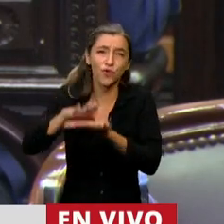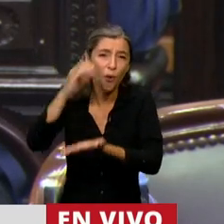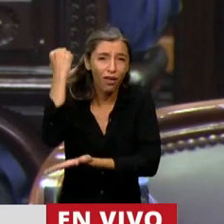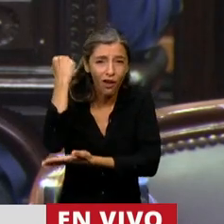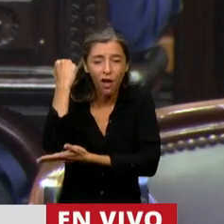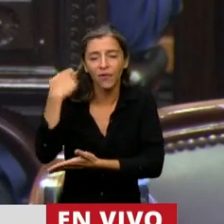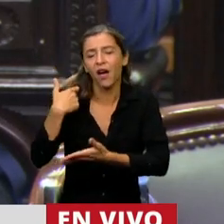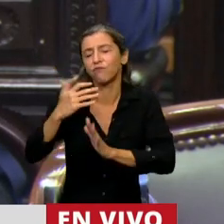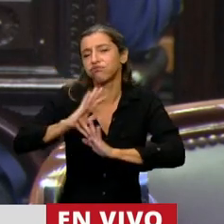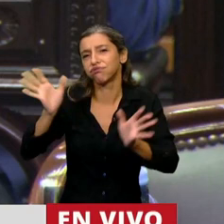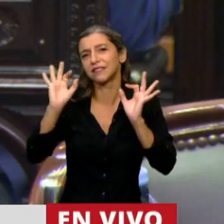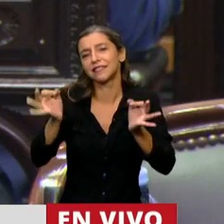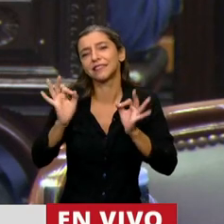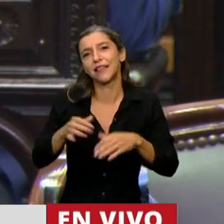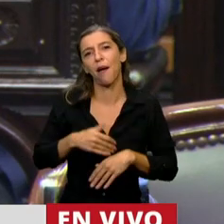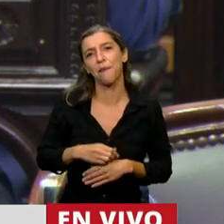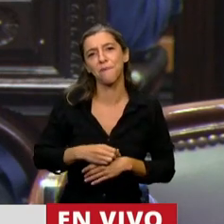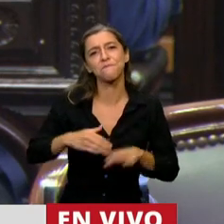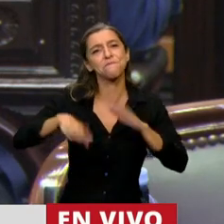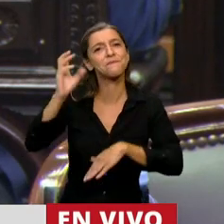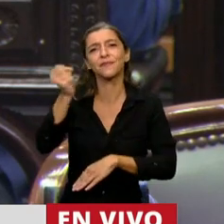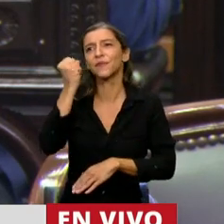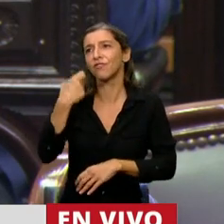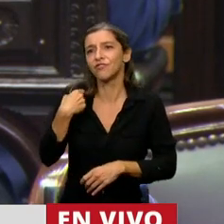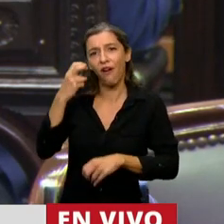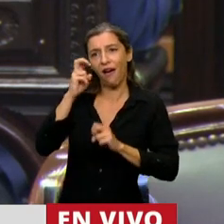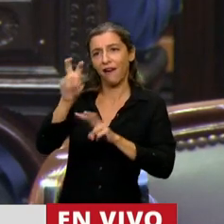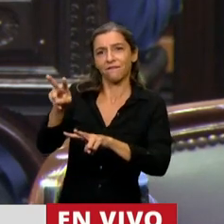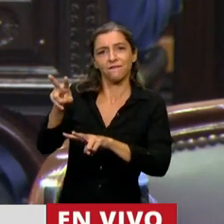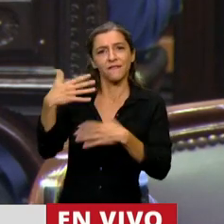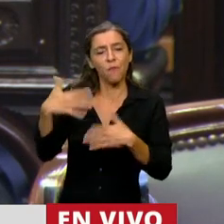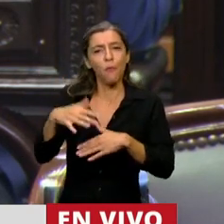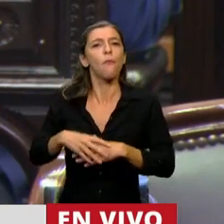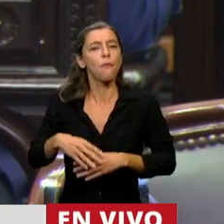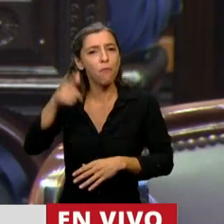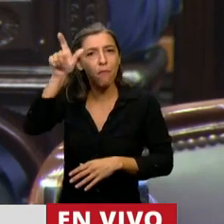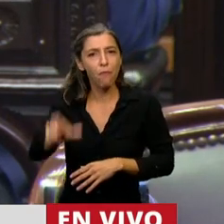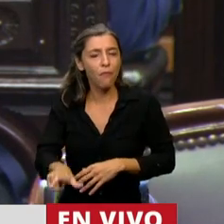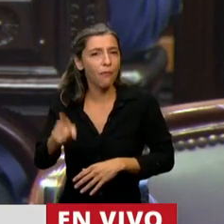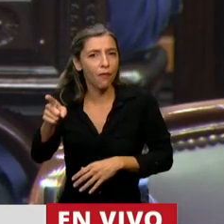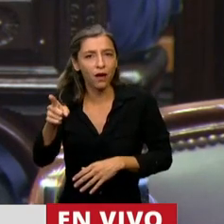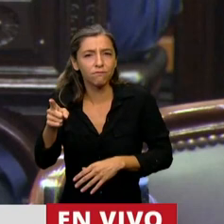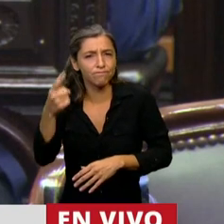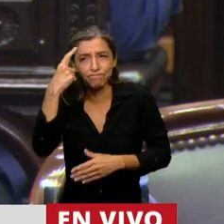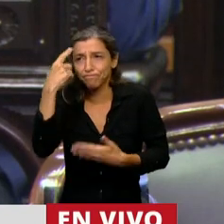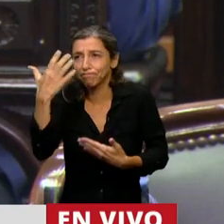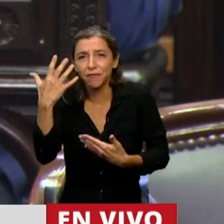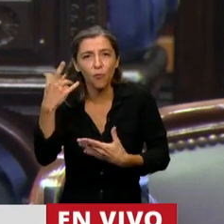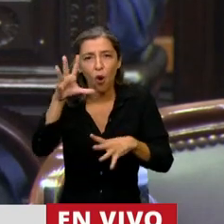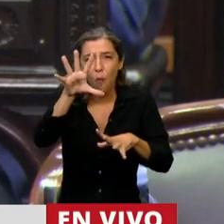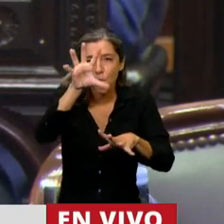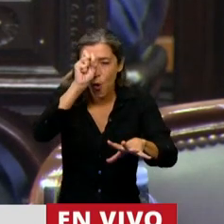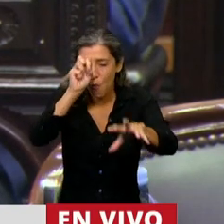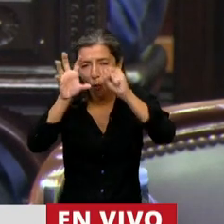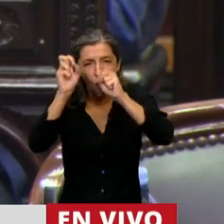que yo admiro de cualquier legislador, que era una esponja para aprender